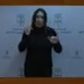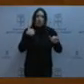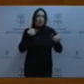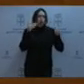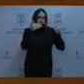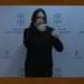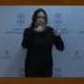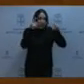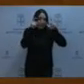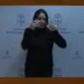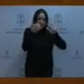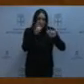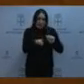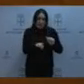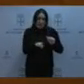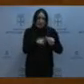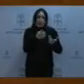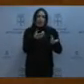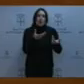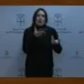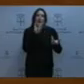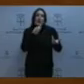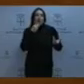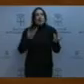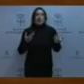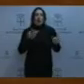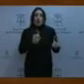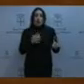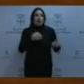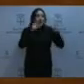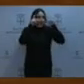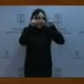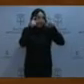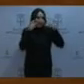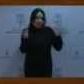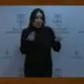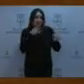también a usted, que abandone la coquetería y ponga gafas porque se ve mejor la realidad.